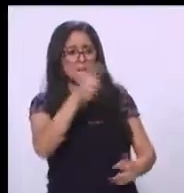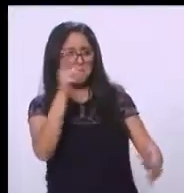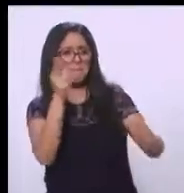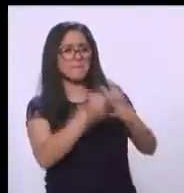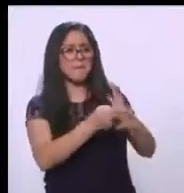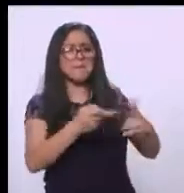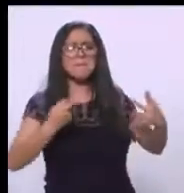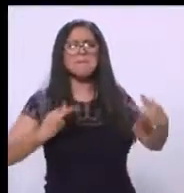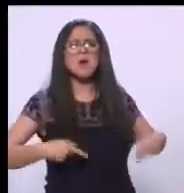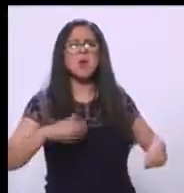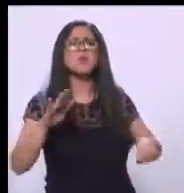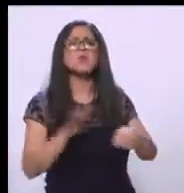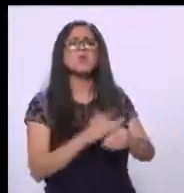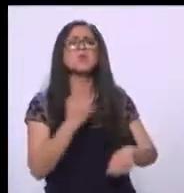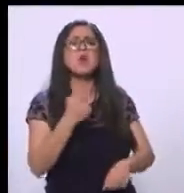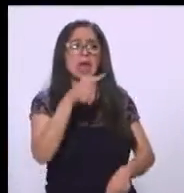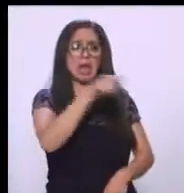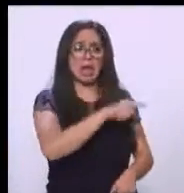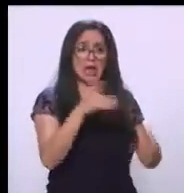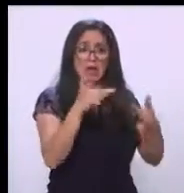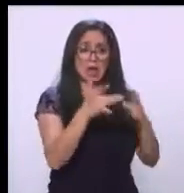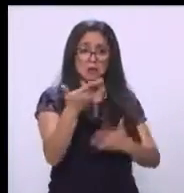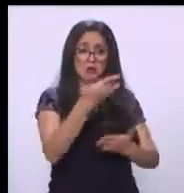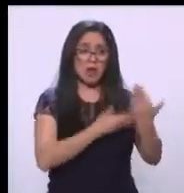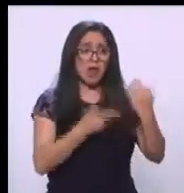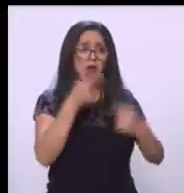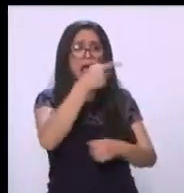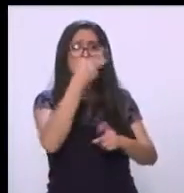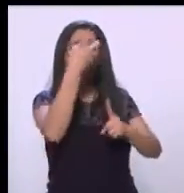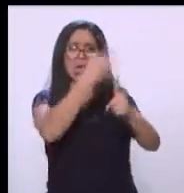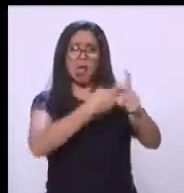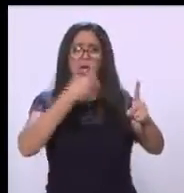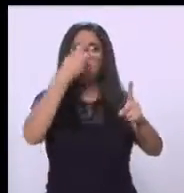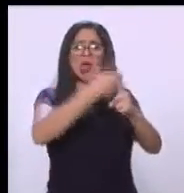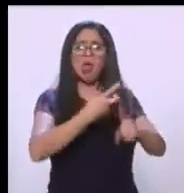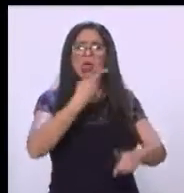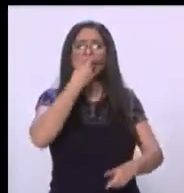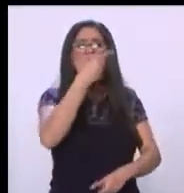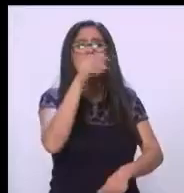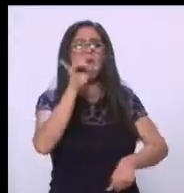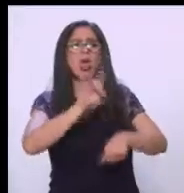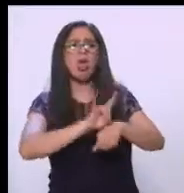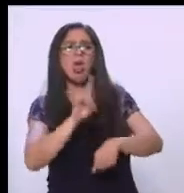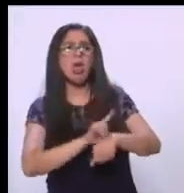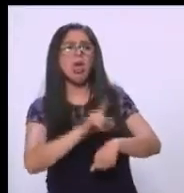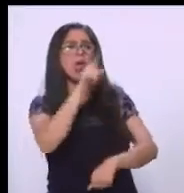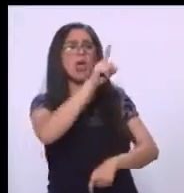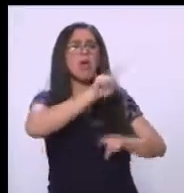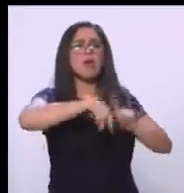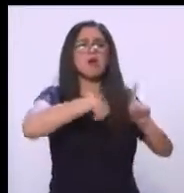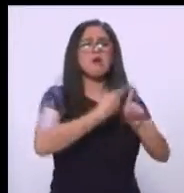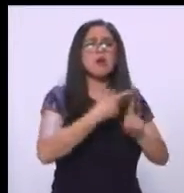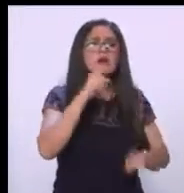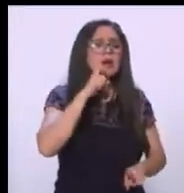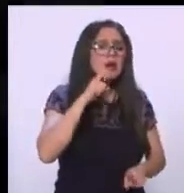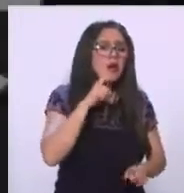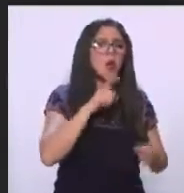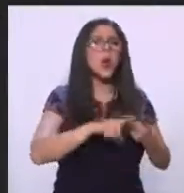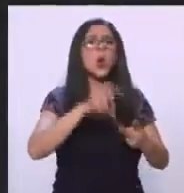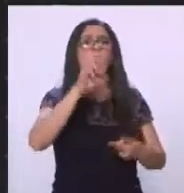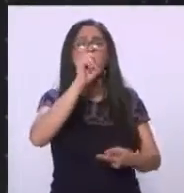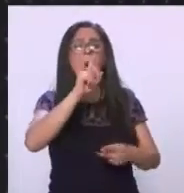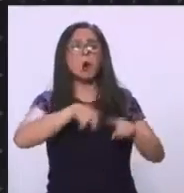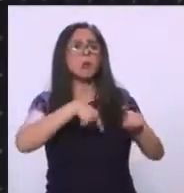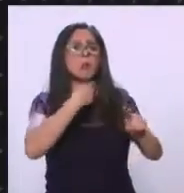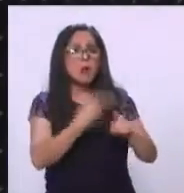redes sociales acusan o señalan a una persona de que roba niños, de que es violador sin serlo, porque nada más iban